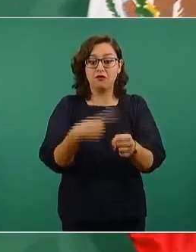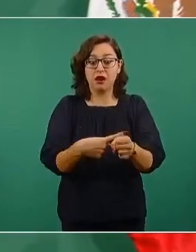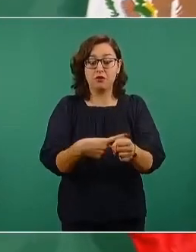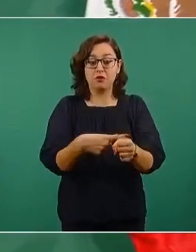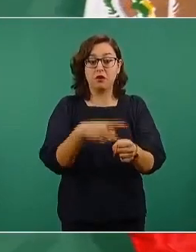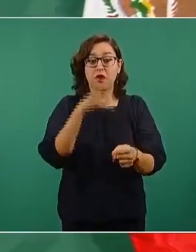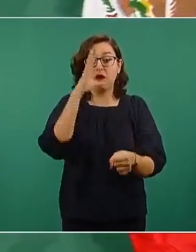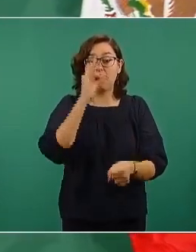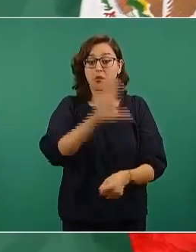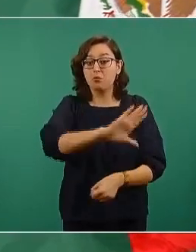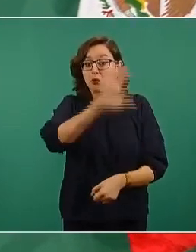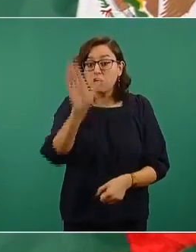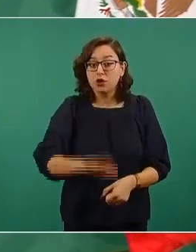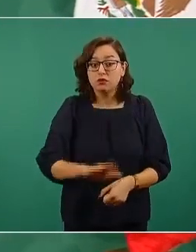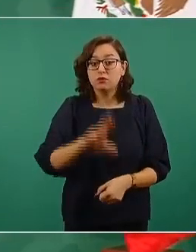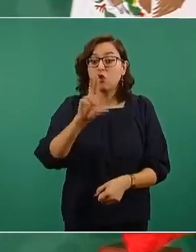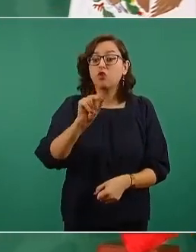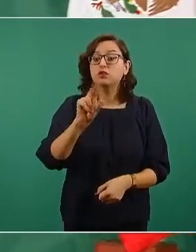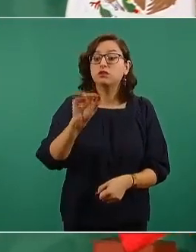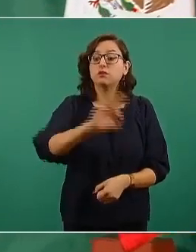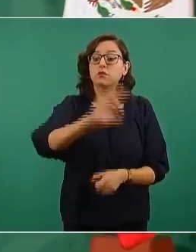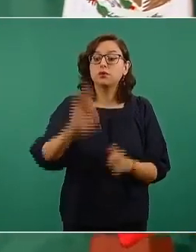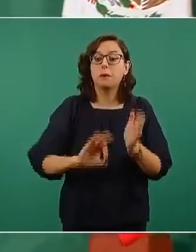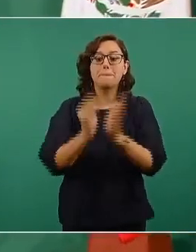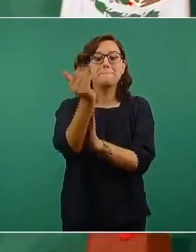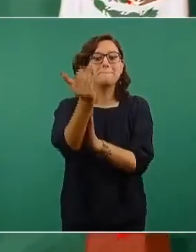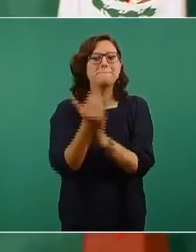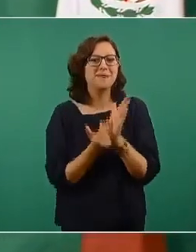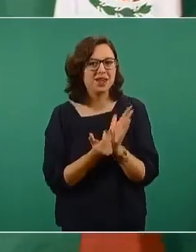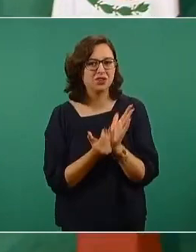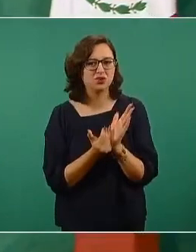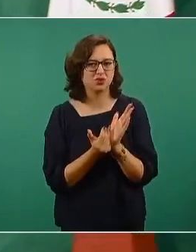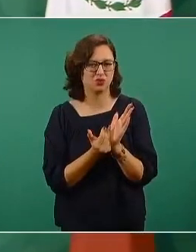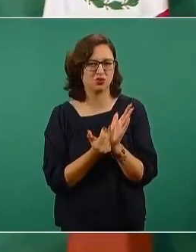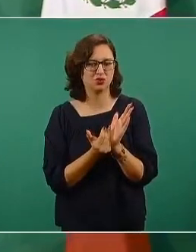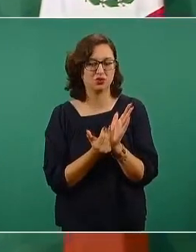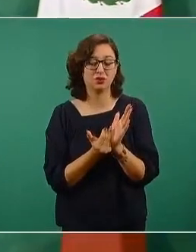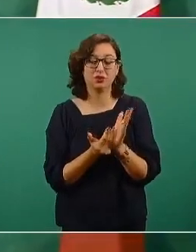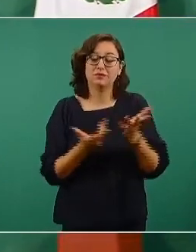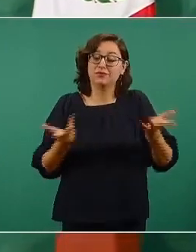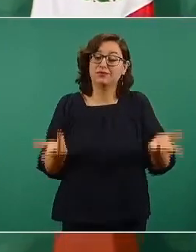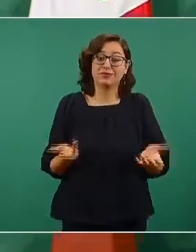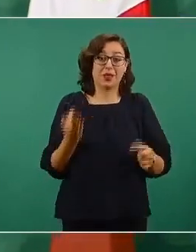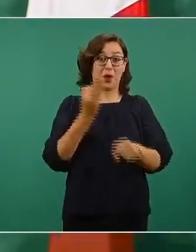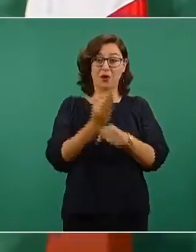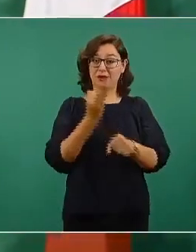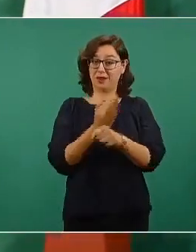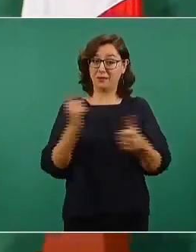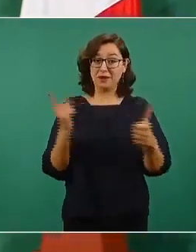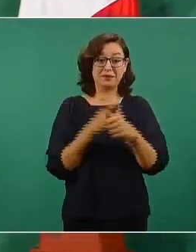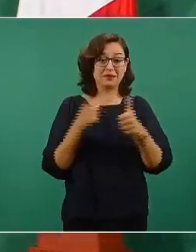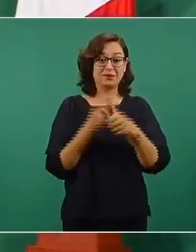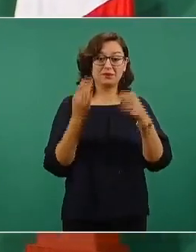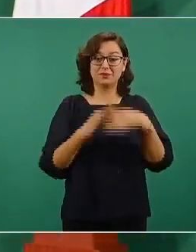hasta en un 80%. Entonces, lo más importante de todo es salvar vidas.